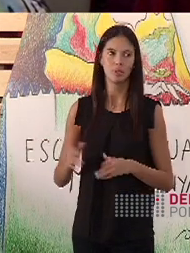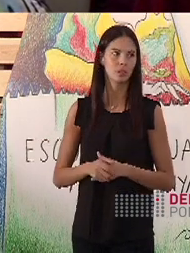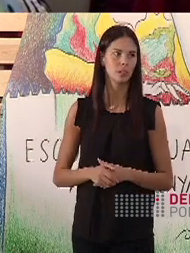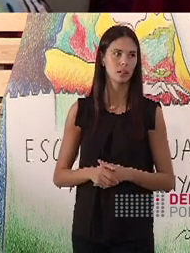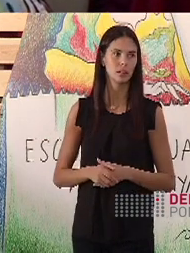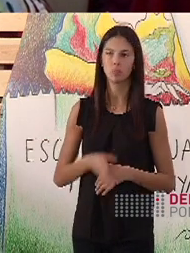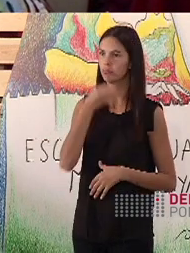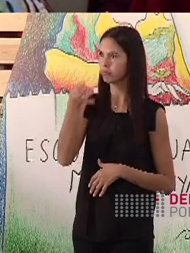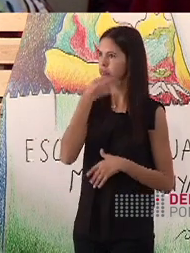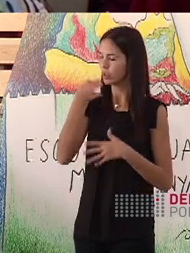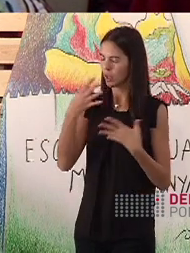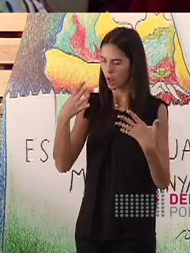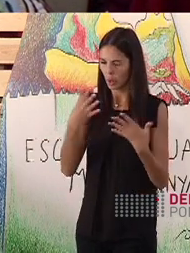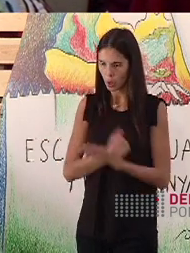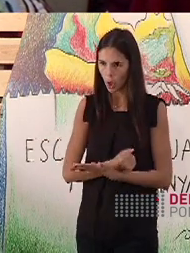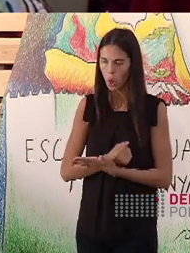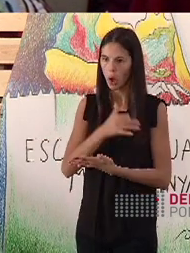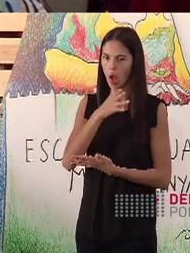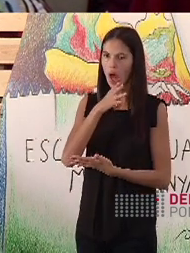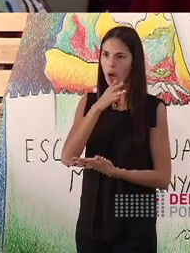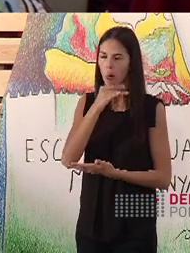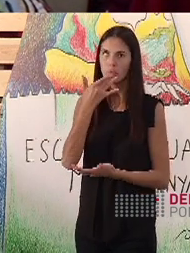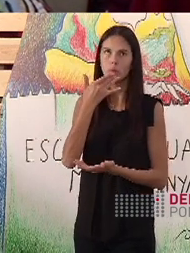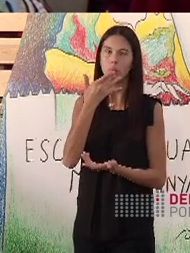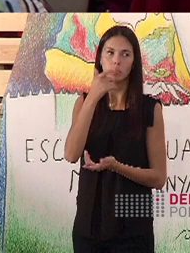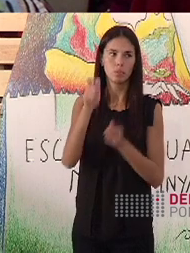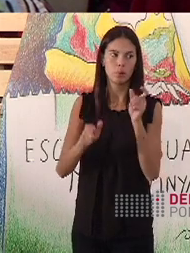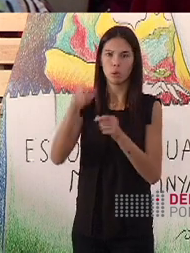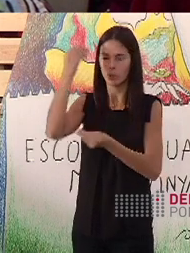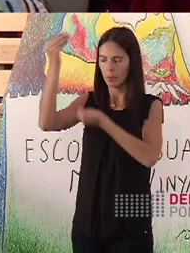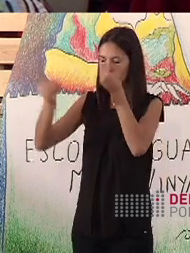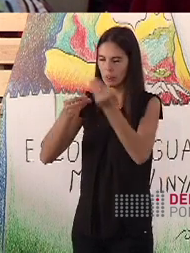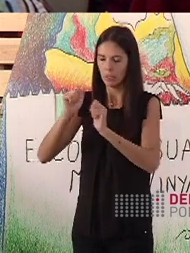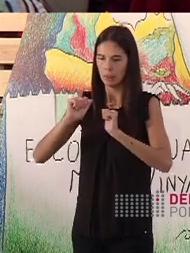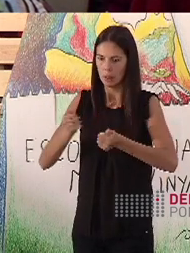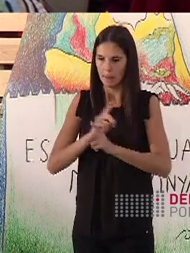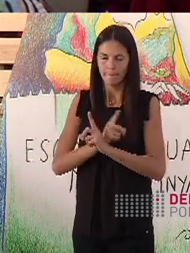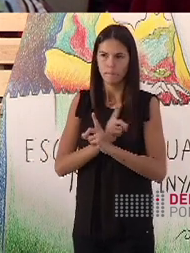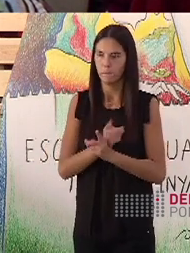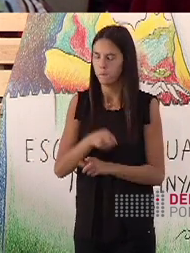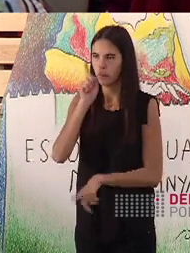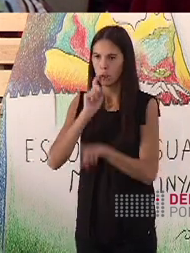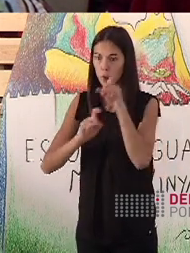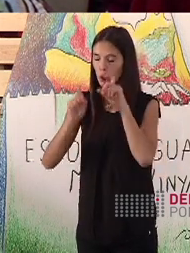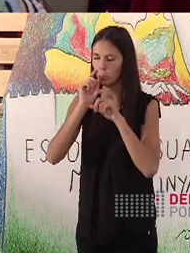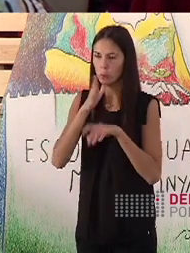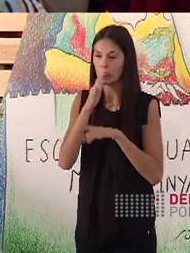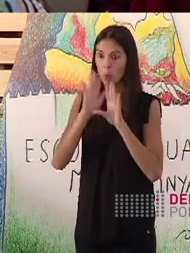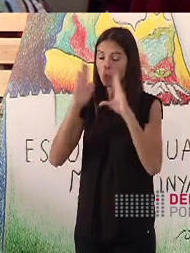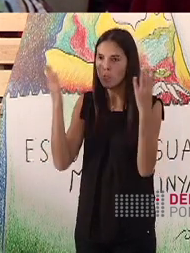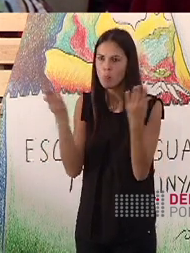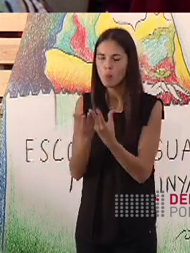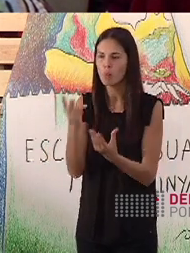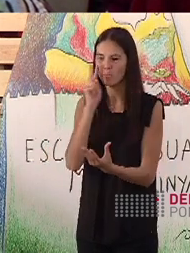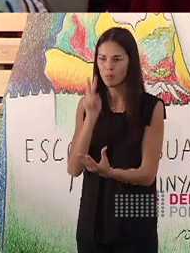vuestro relato, claro, cualquiera que lo piense tal, se echa a llorar o a temblar del mundo que tenemos